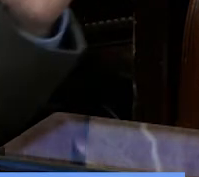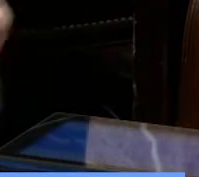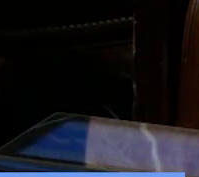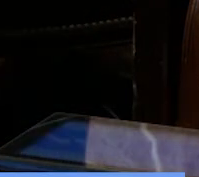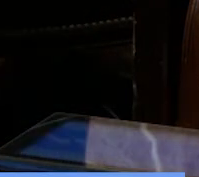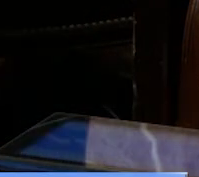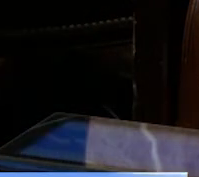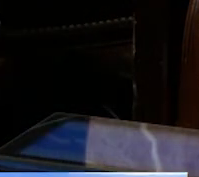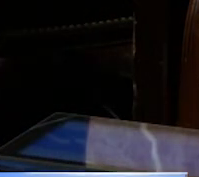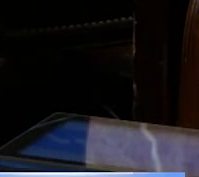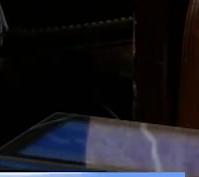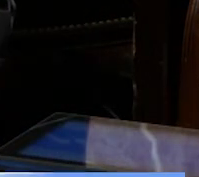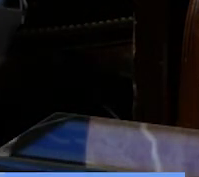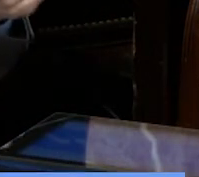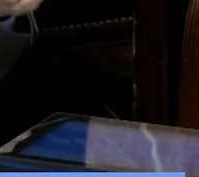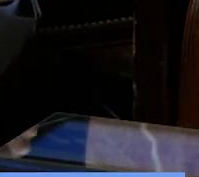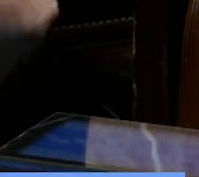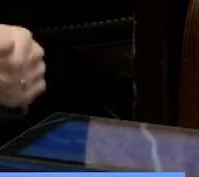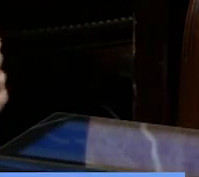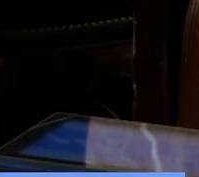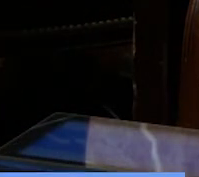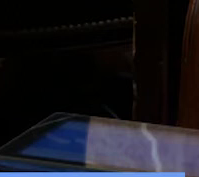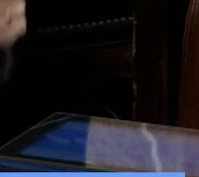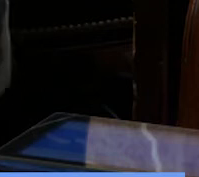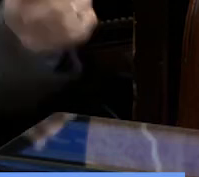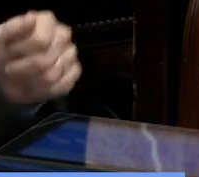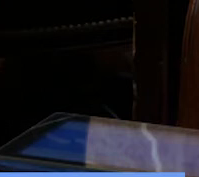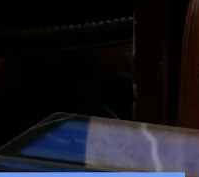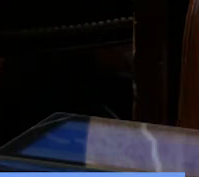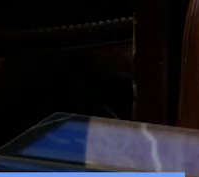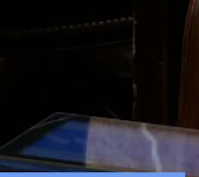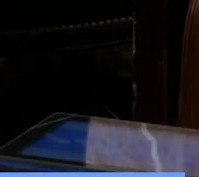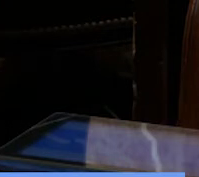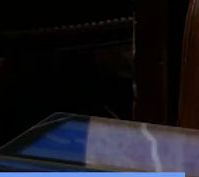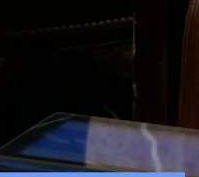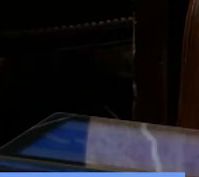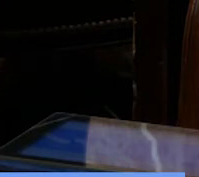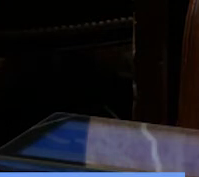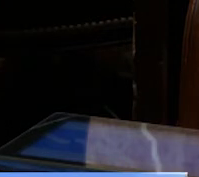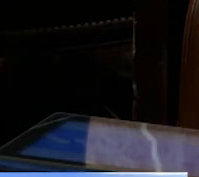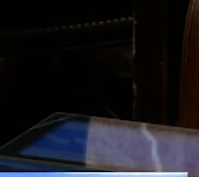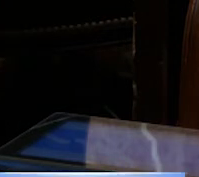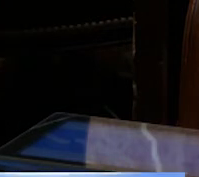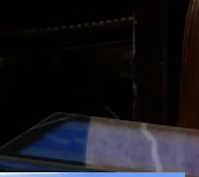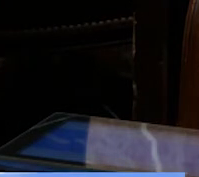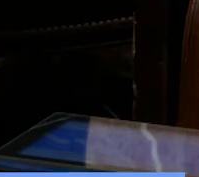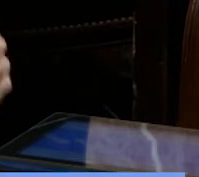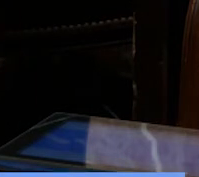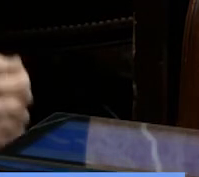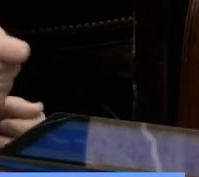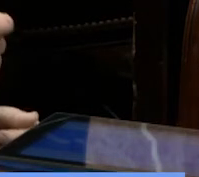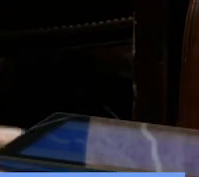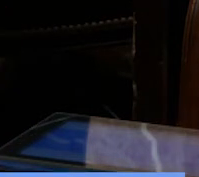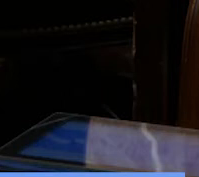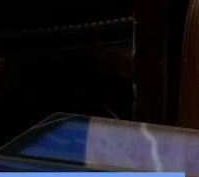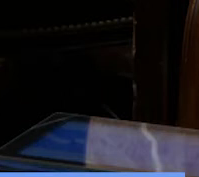50% crece los intereses de la deuda que vamos a tener que afrontar el próximo año. Mientras ponemos